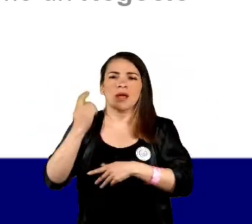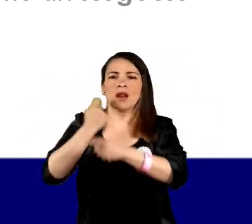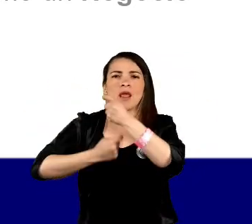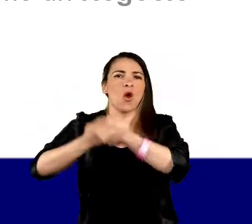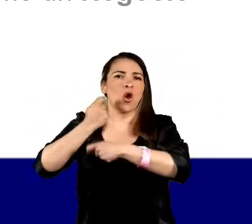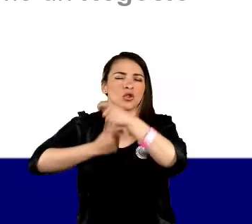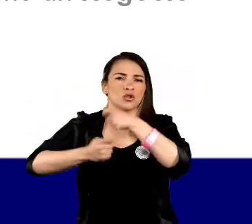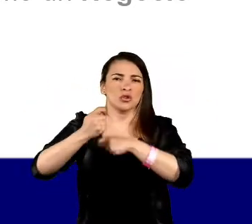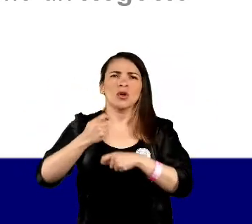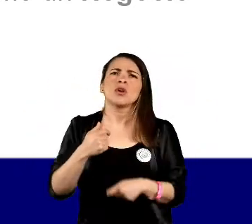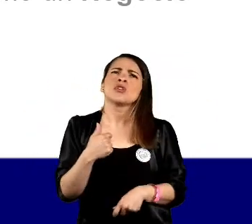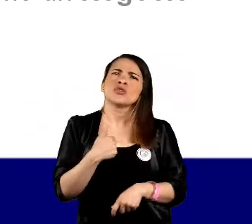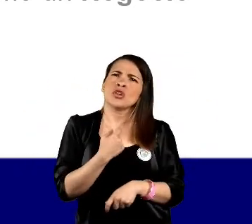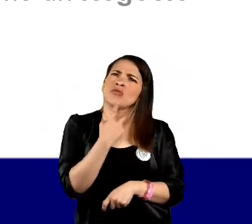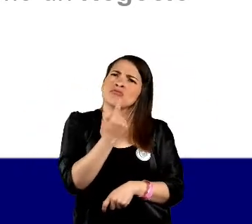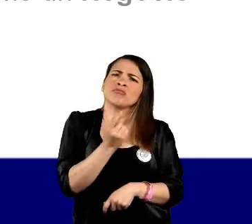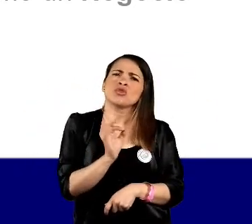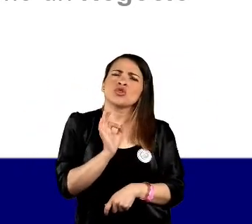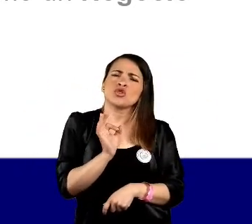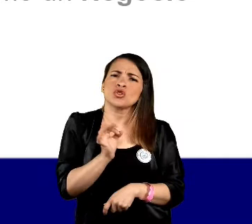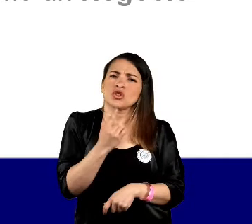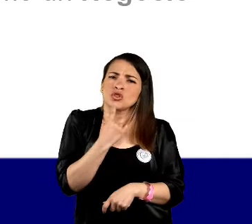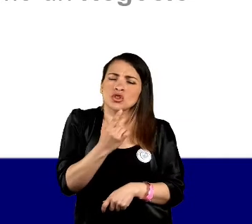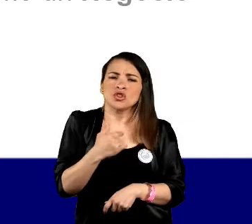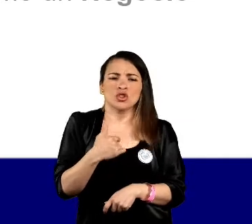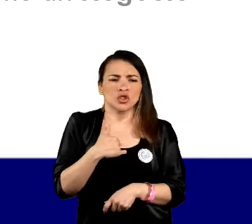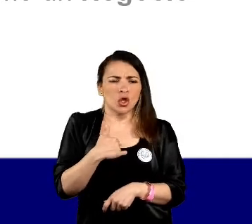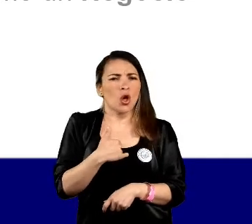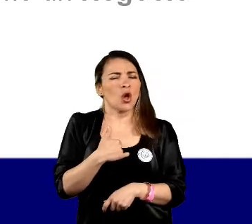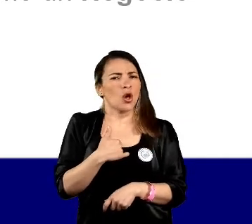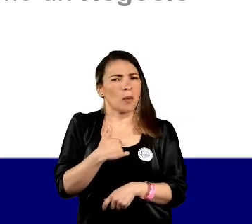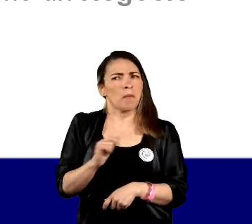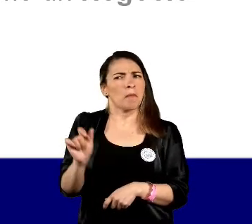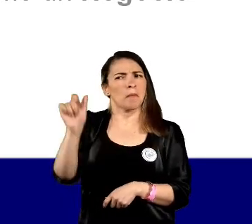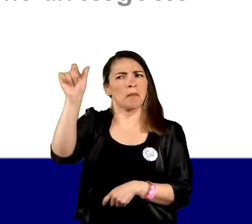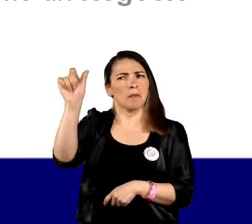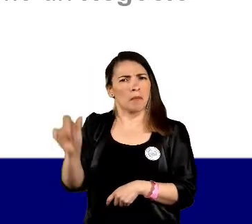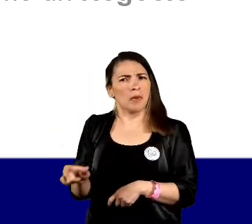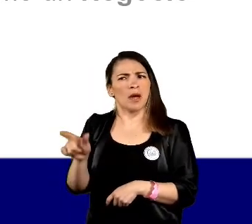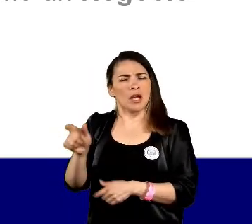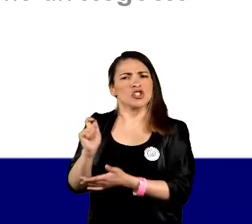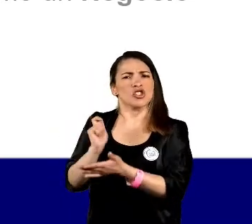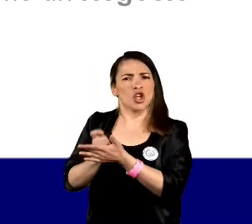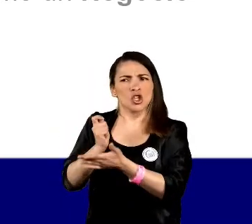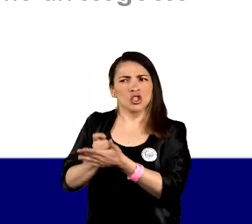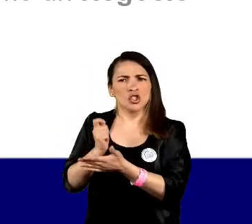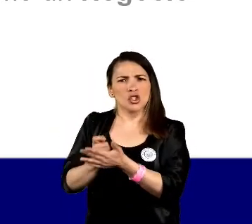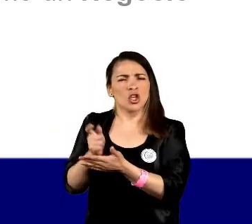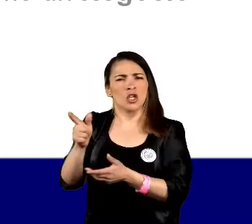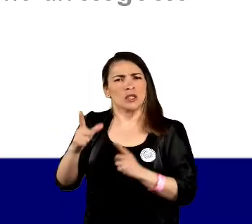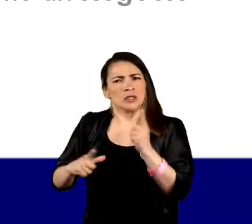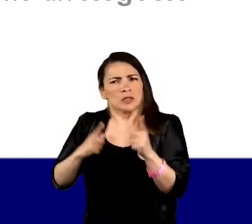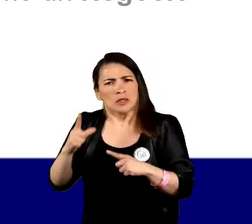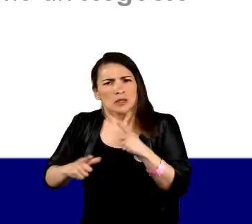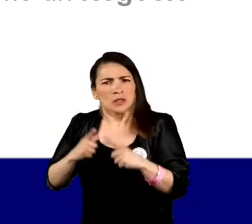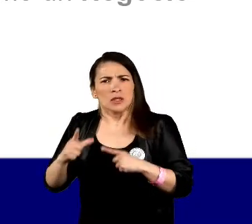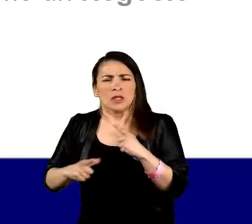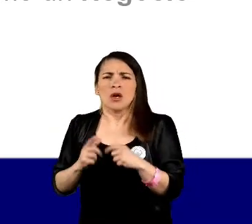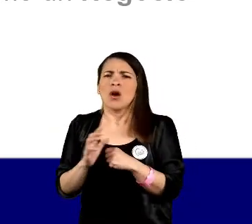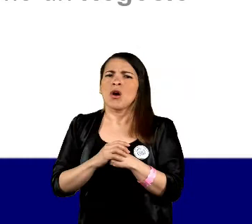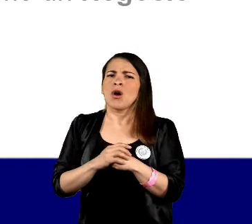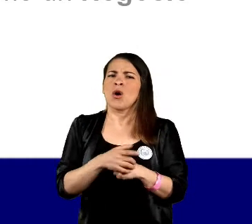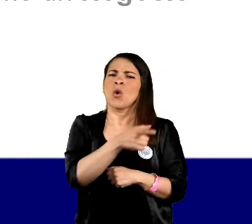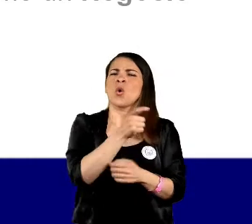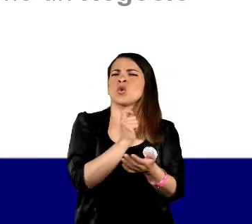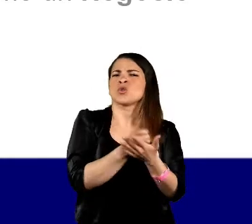está Yo siempre digo que yo prefiero un socio perseverante que un socio que sea un iluminado